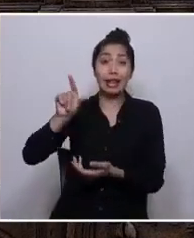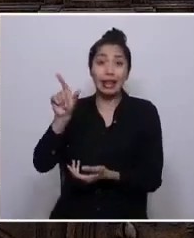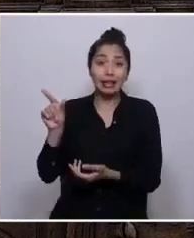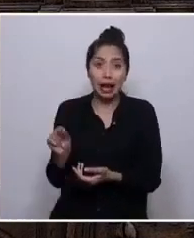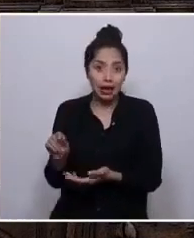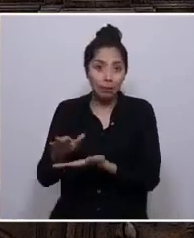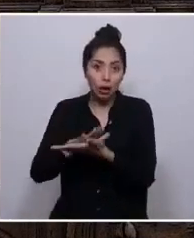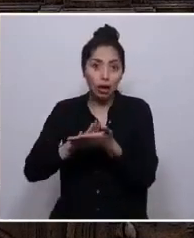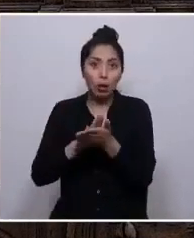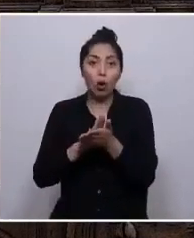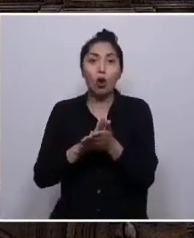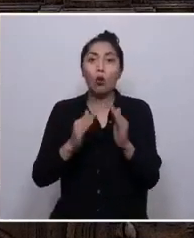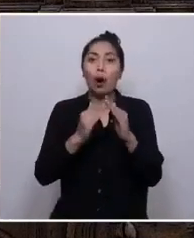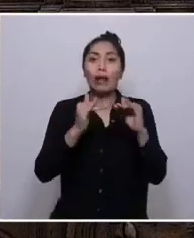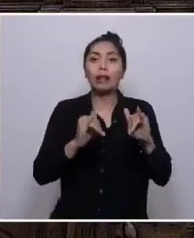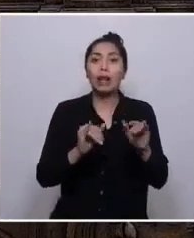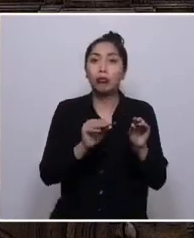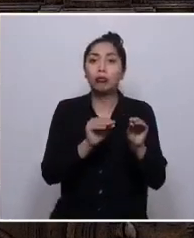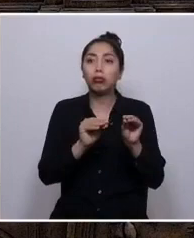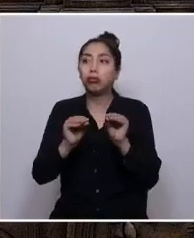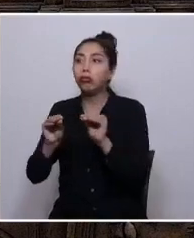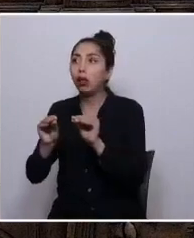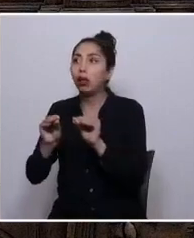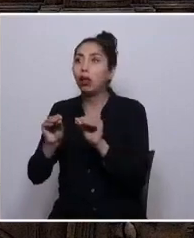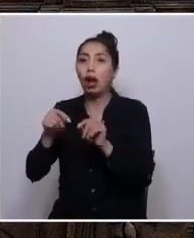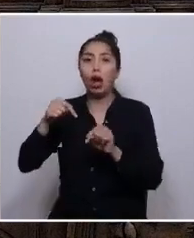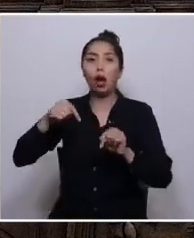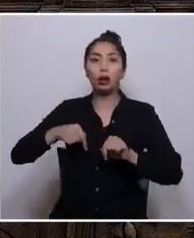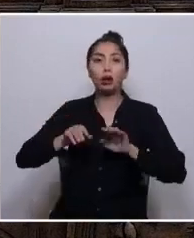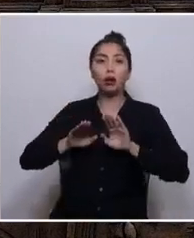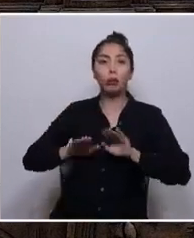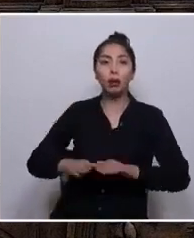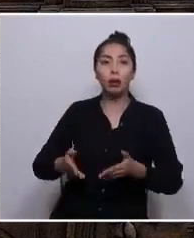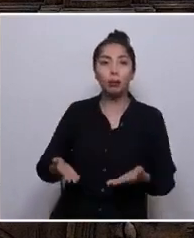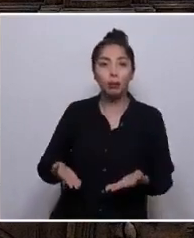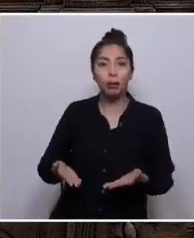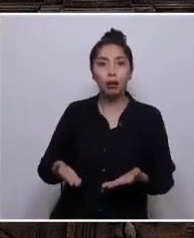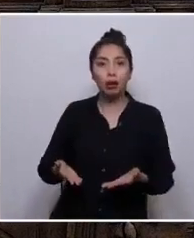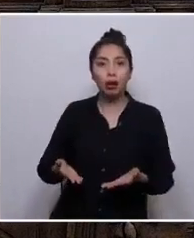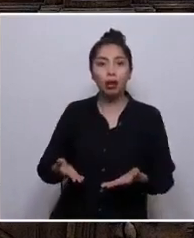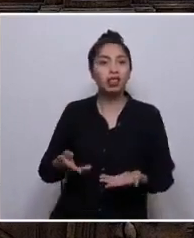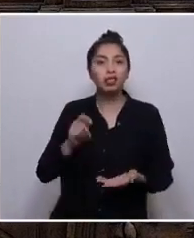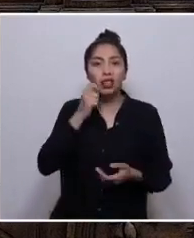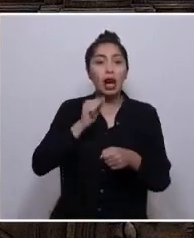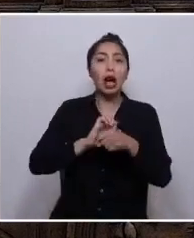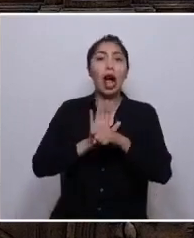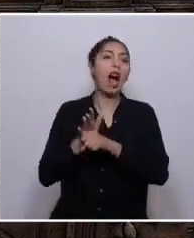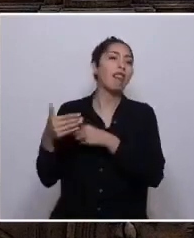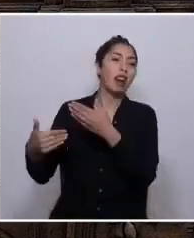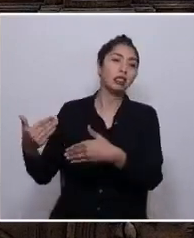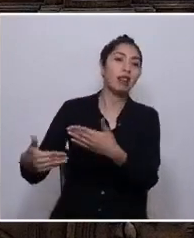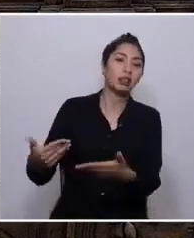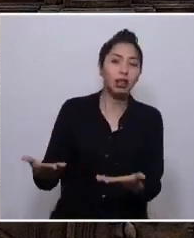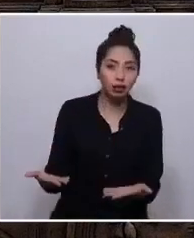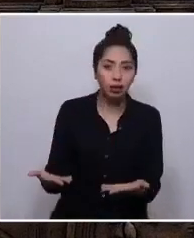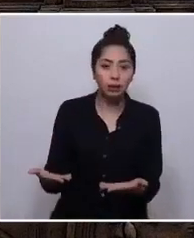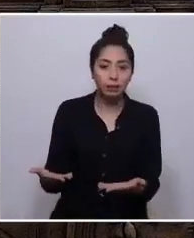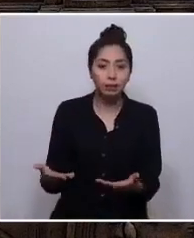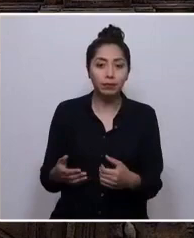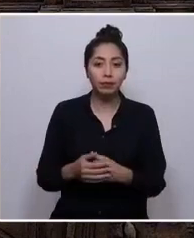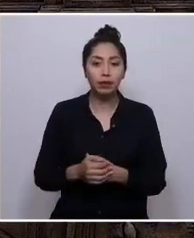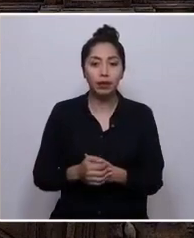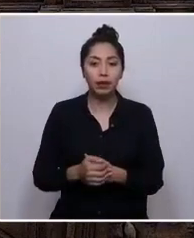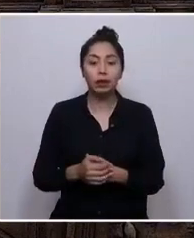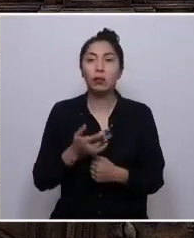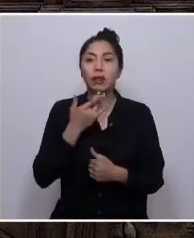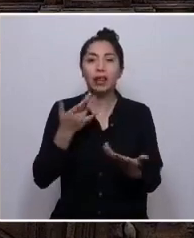acá se hizo exactamente lo mismo se dejó que el virus avanzara la explicación dada con gran elocuencia por el